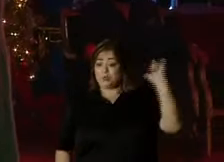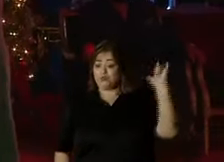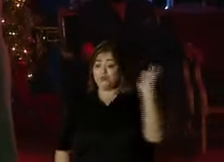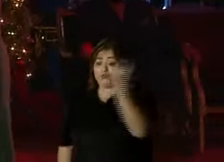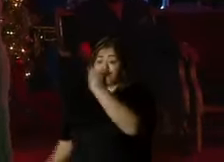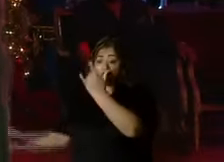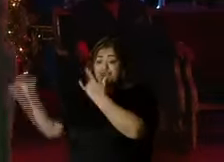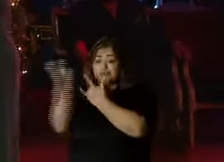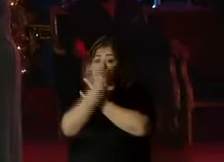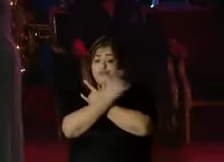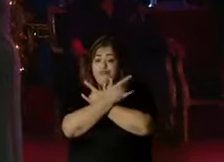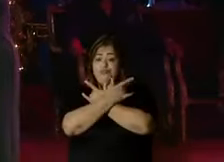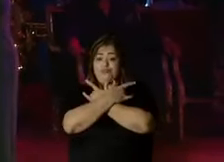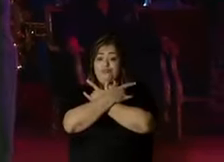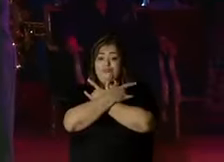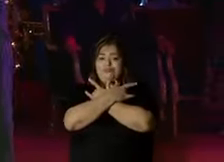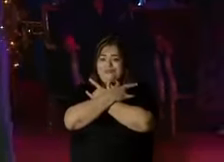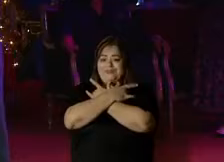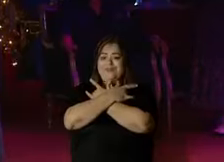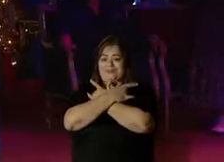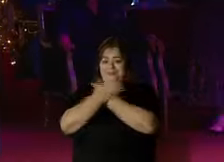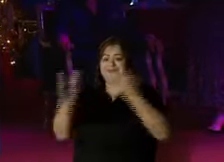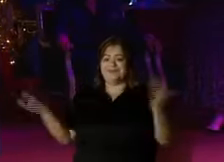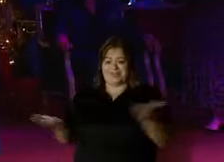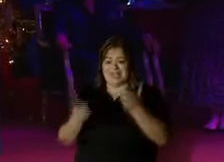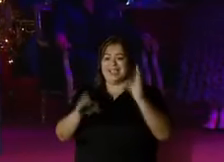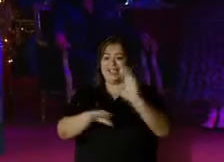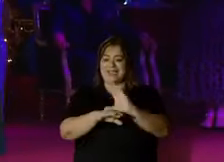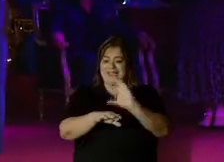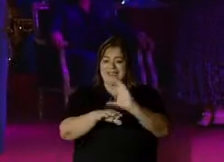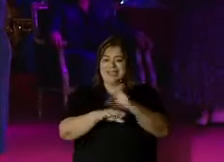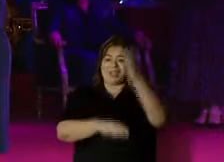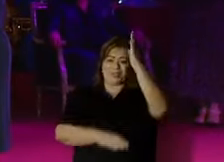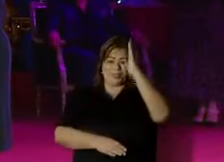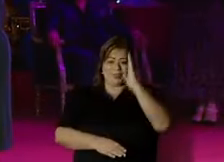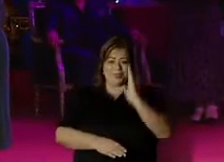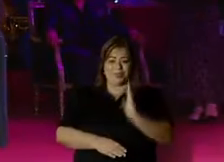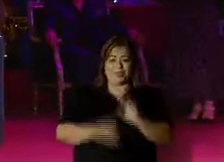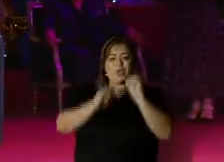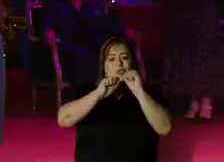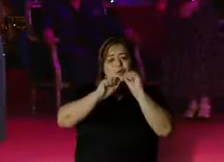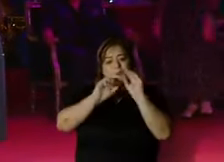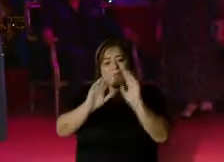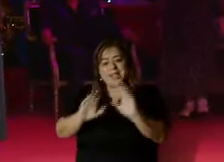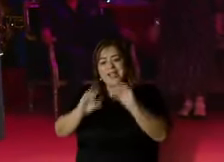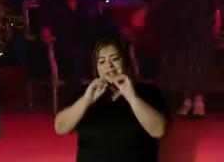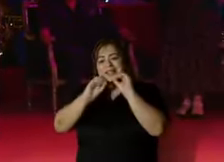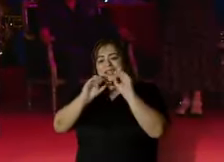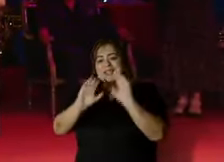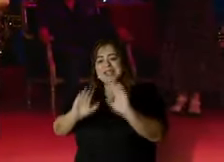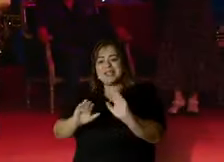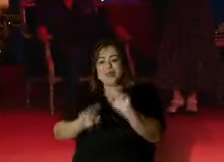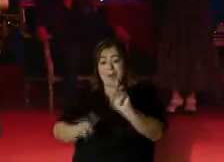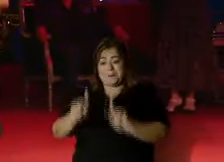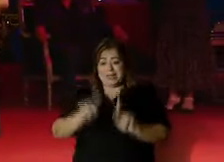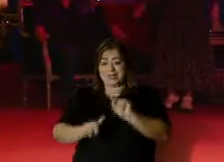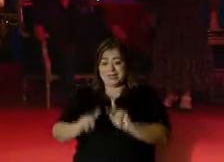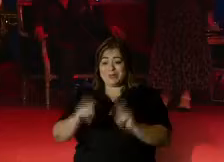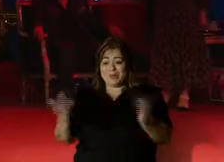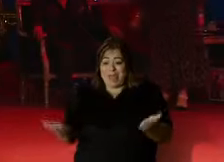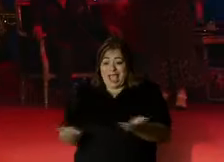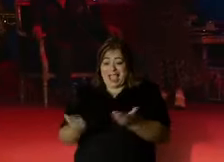amor. A ver, ¿dónde está la iglesia que le ama en esta mañana? Dios bendiga a los que están aquí. Dios bendiga a los que están a través de las redes